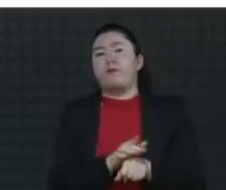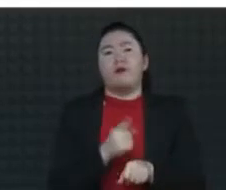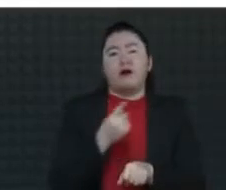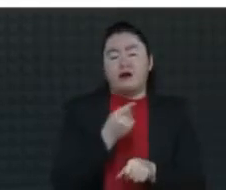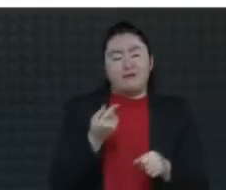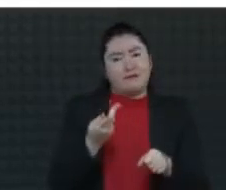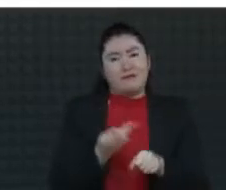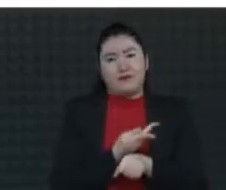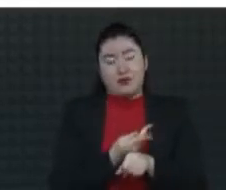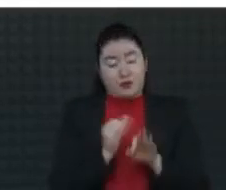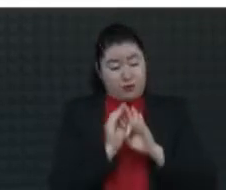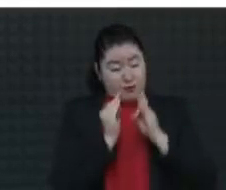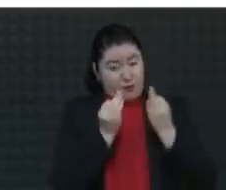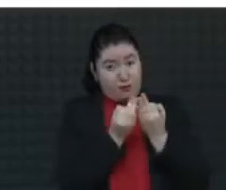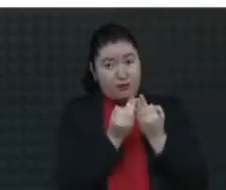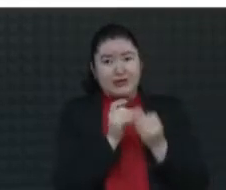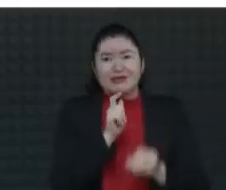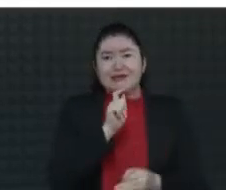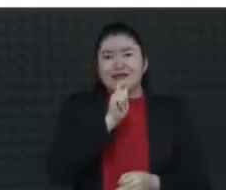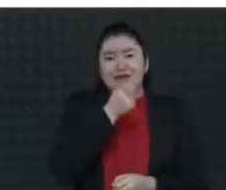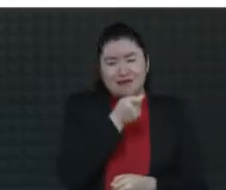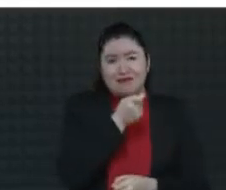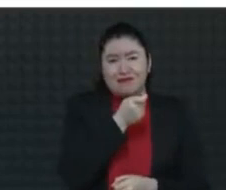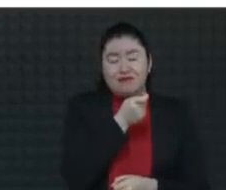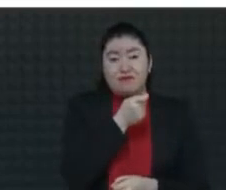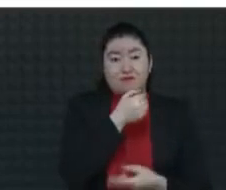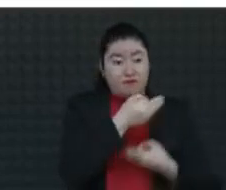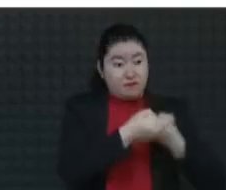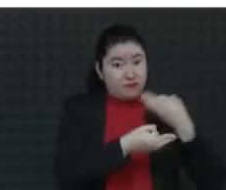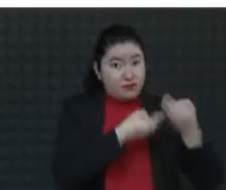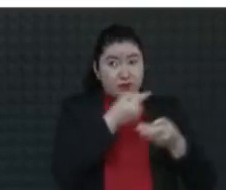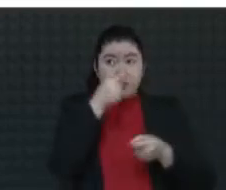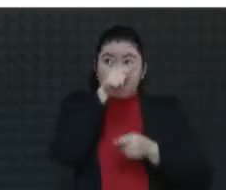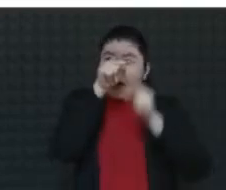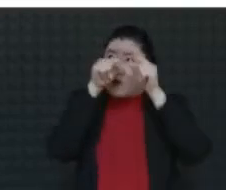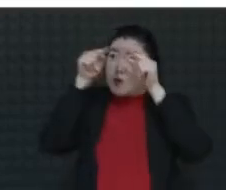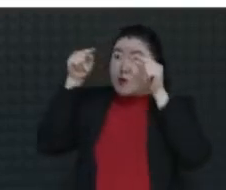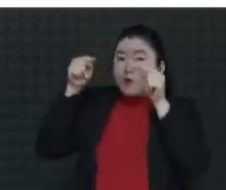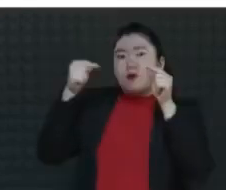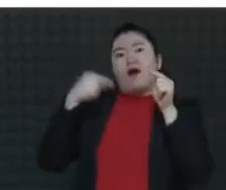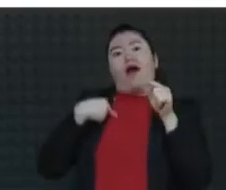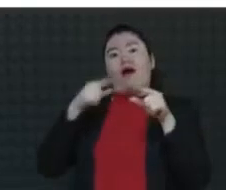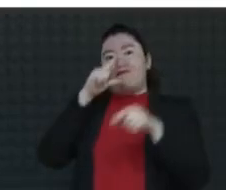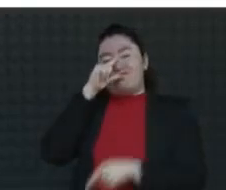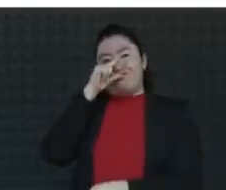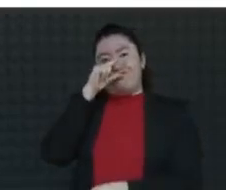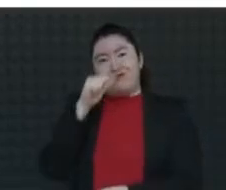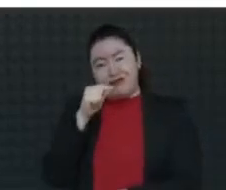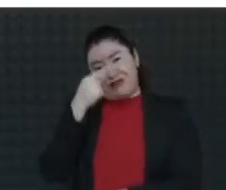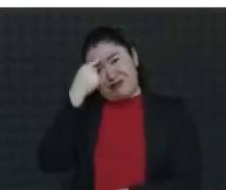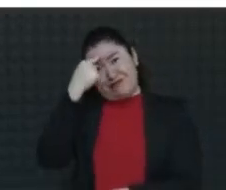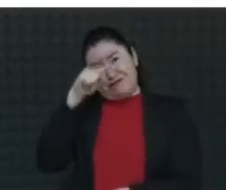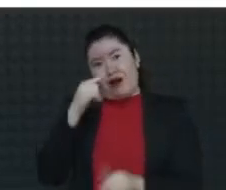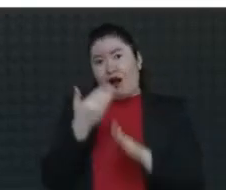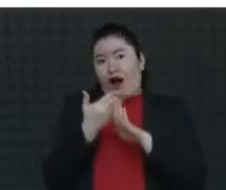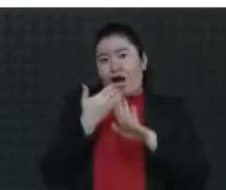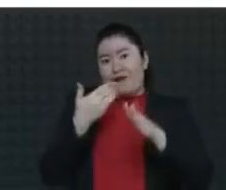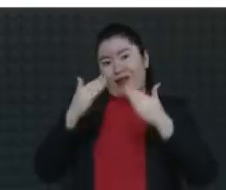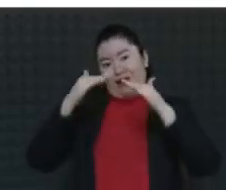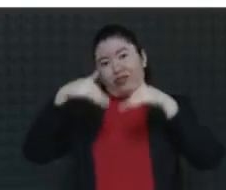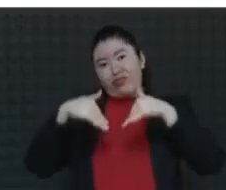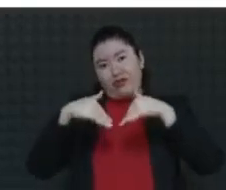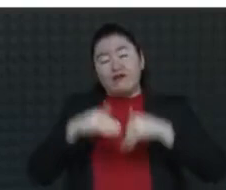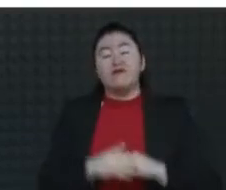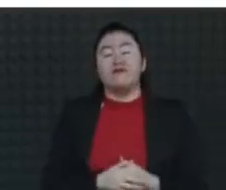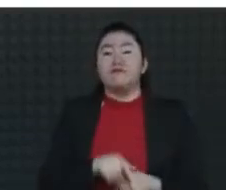y procedimientos, es decir, las barreras que fallaron al prevenir que ocurrieran los mecanismos de falla. Los resultados de la